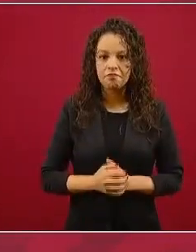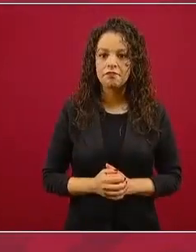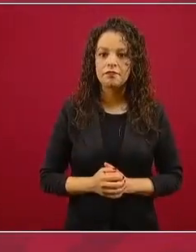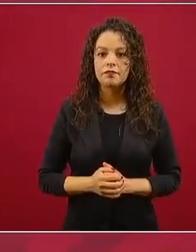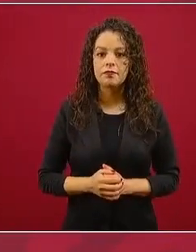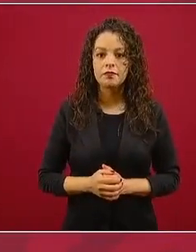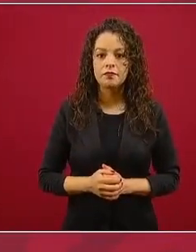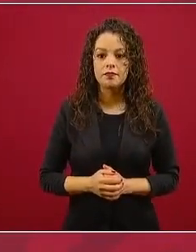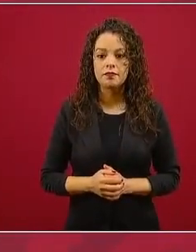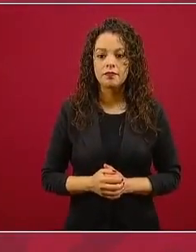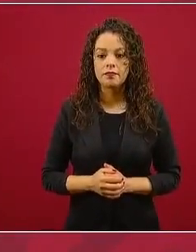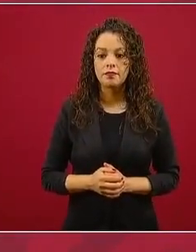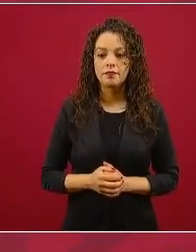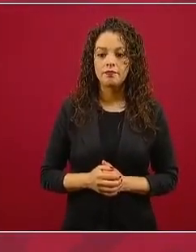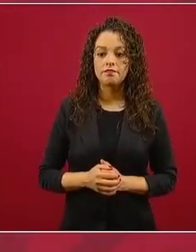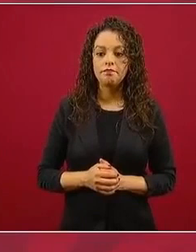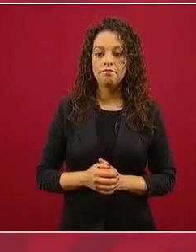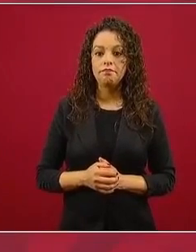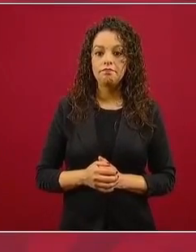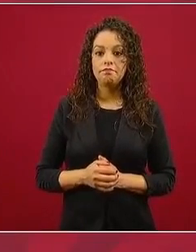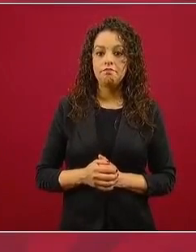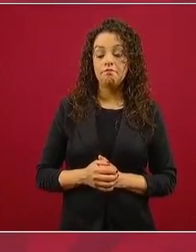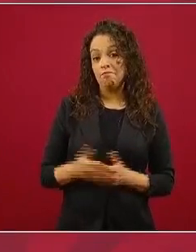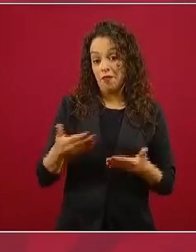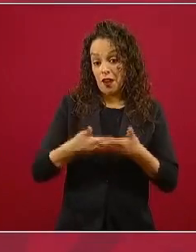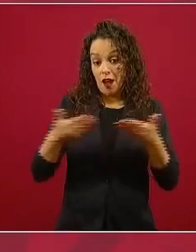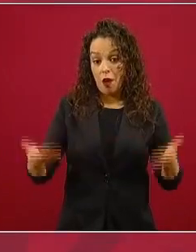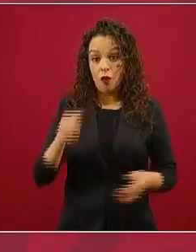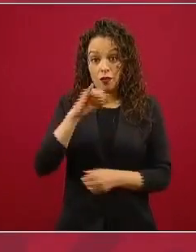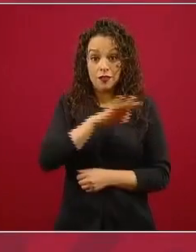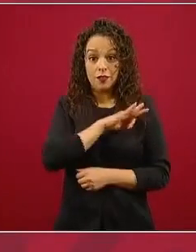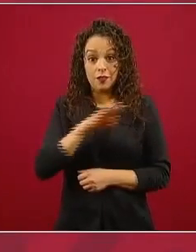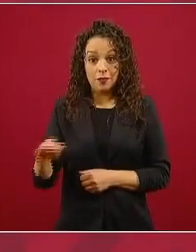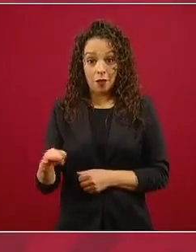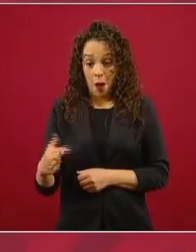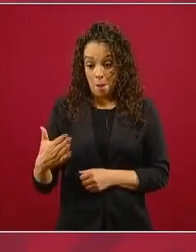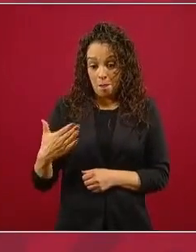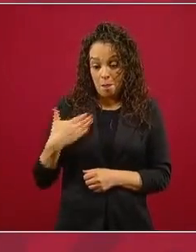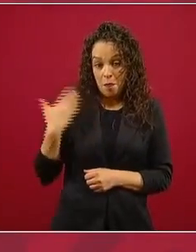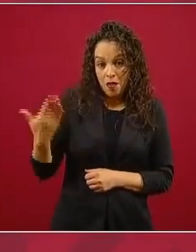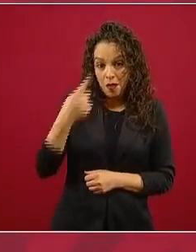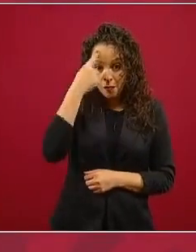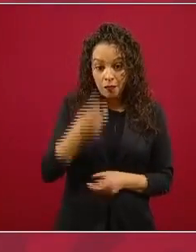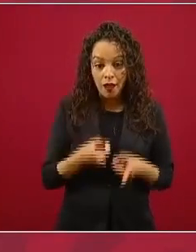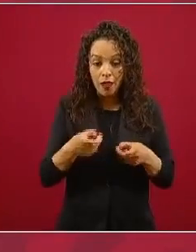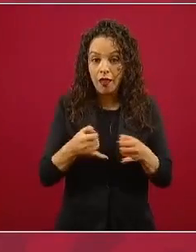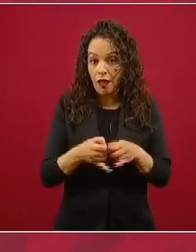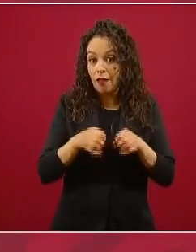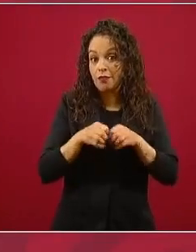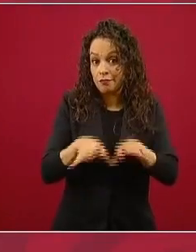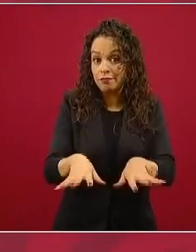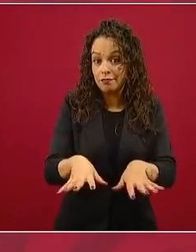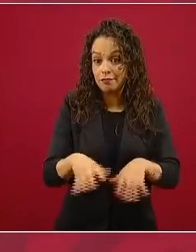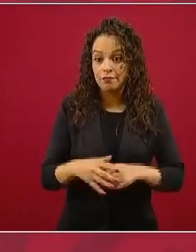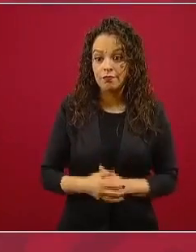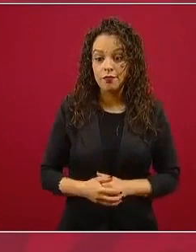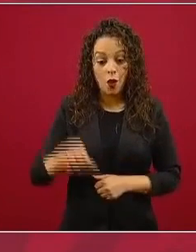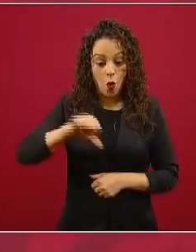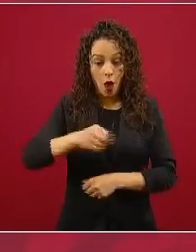Afortunadamente, ahora hay esta posibilidad de informar. No lo voy a decir hoy en el